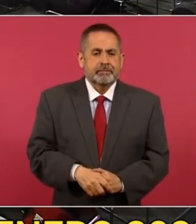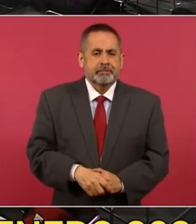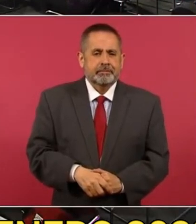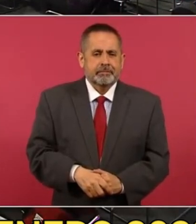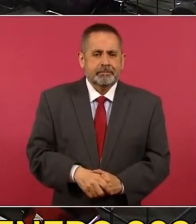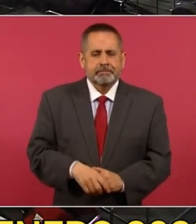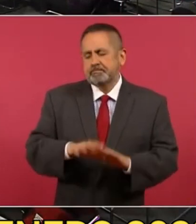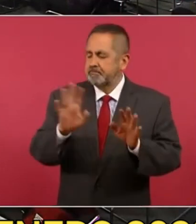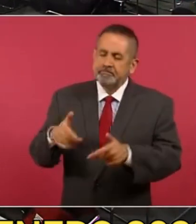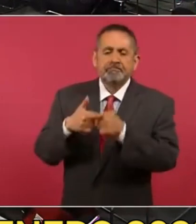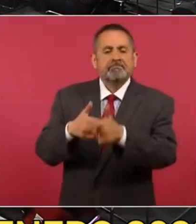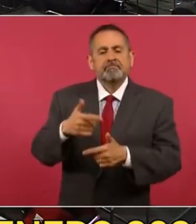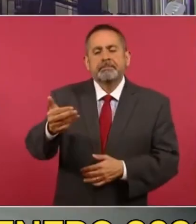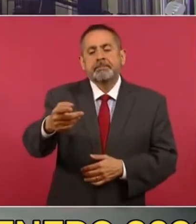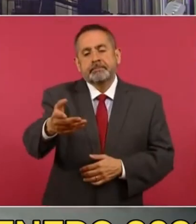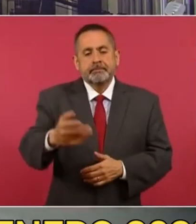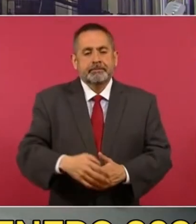Bueno, vamos a seguir, ¿no? Adelante.